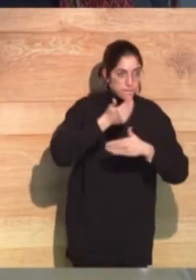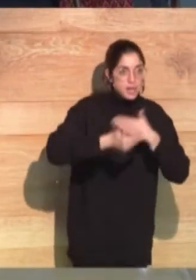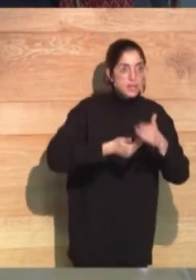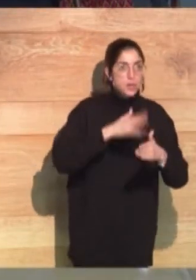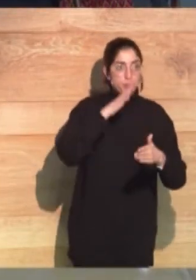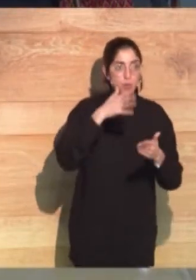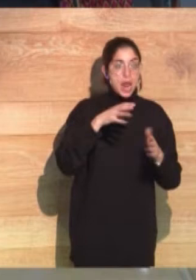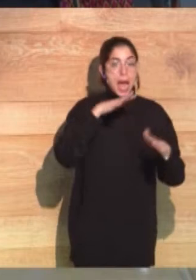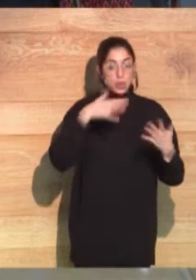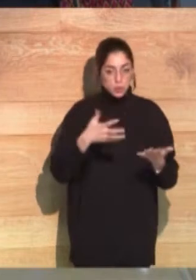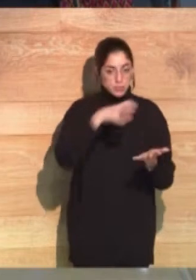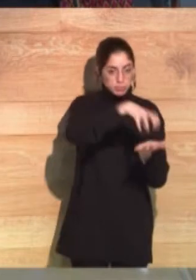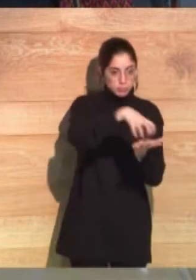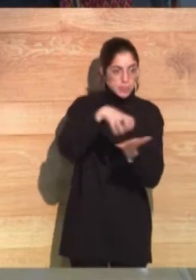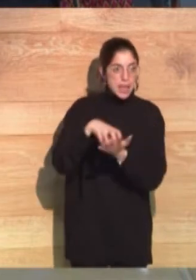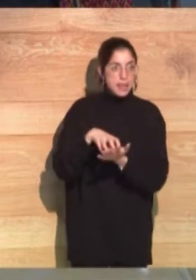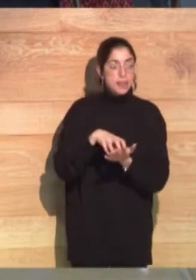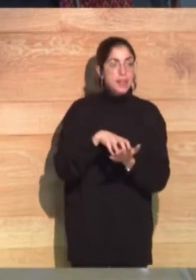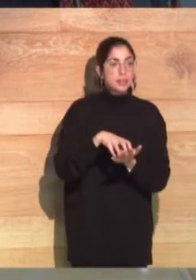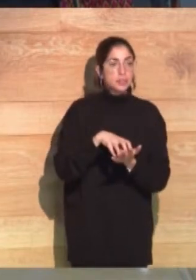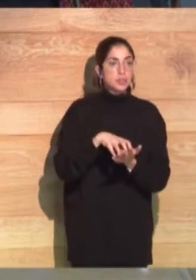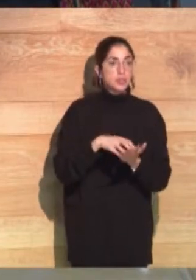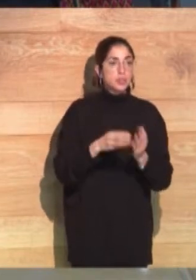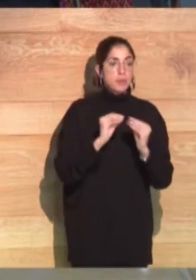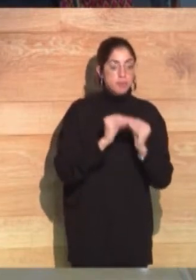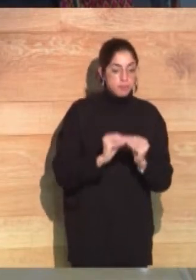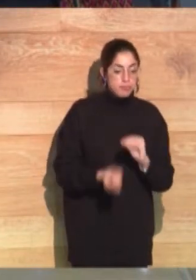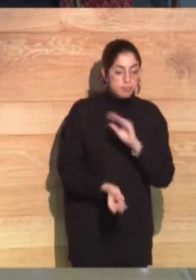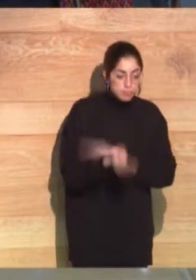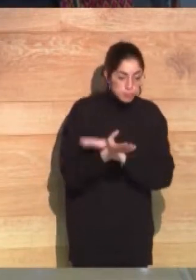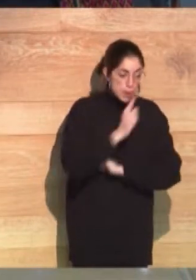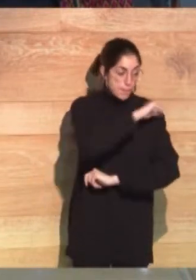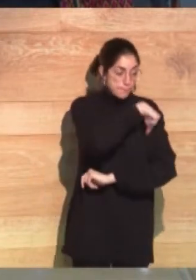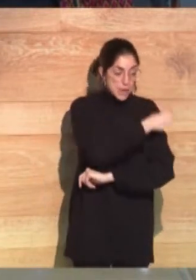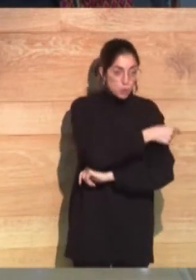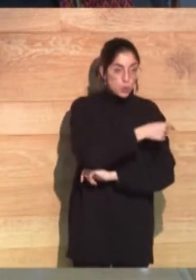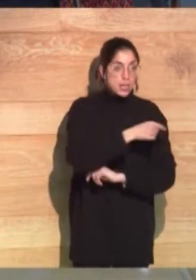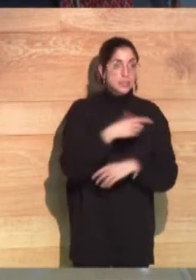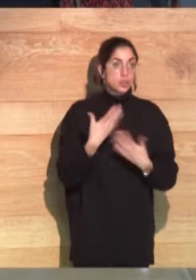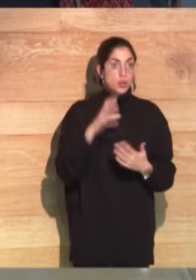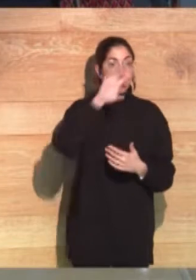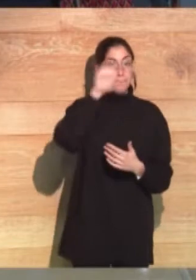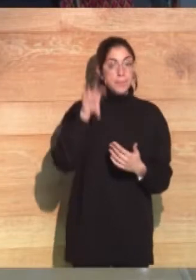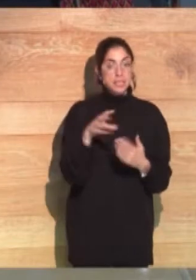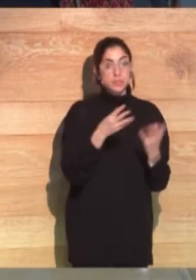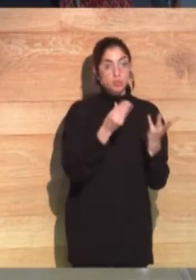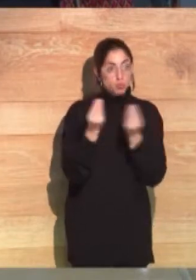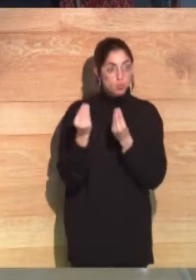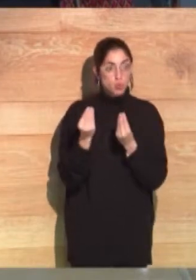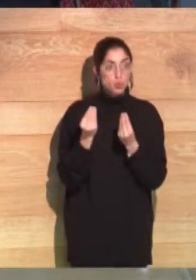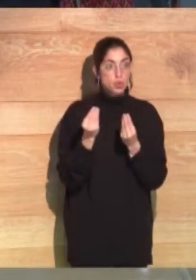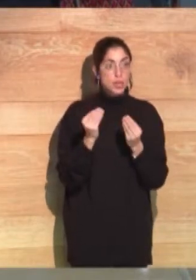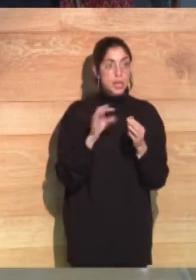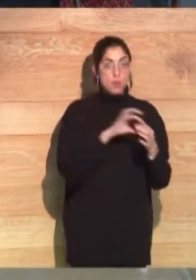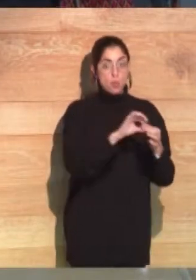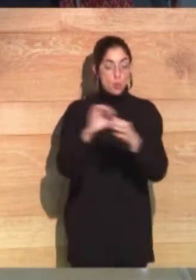de fabricación donde se está realizando esta fabricación de vacunas y en muchos países dentro de la Unión Europea,